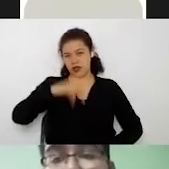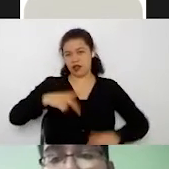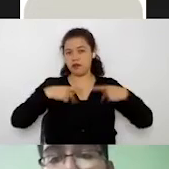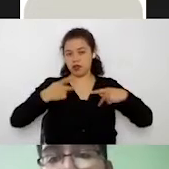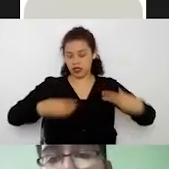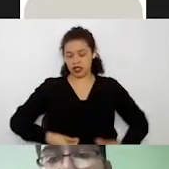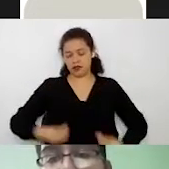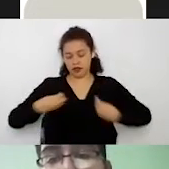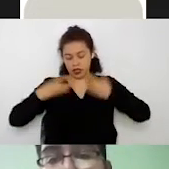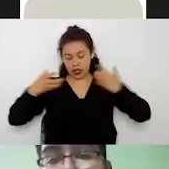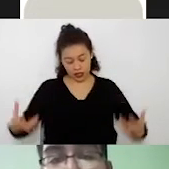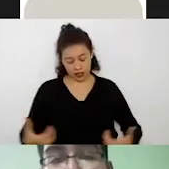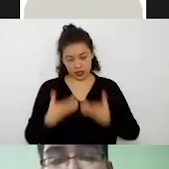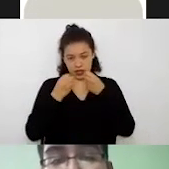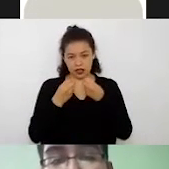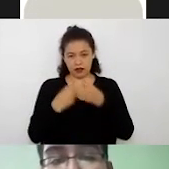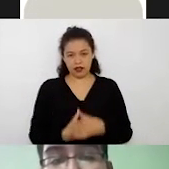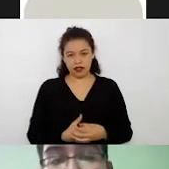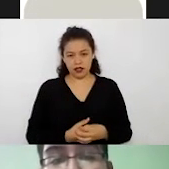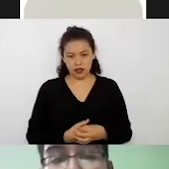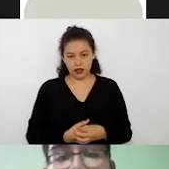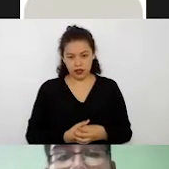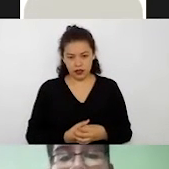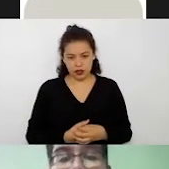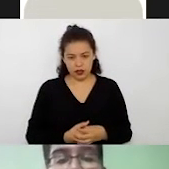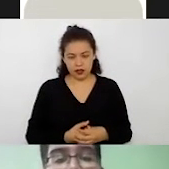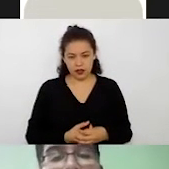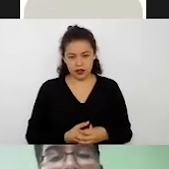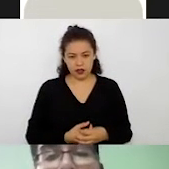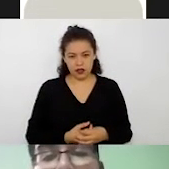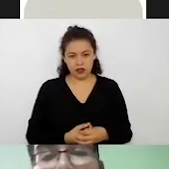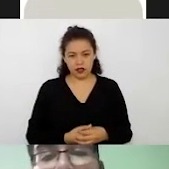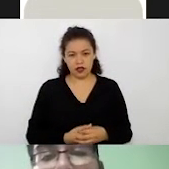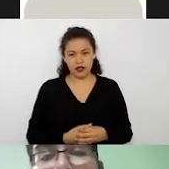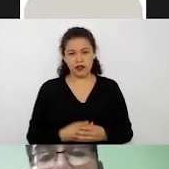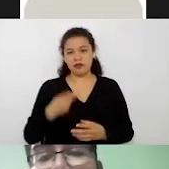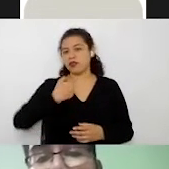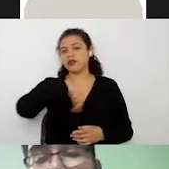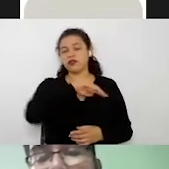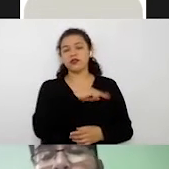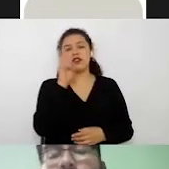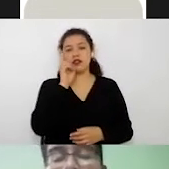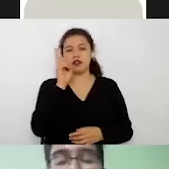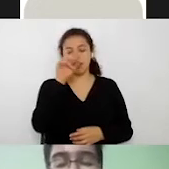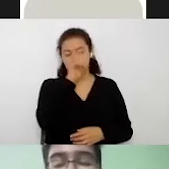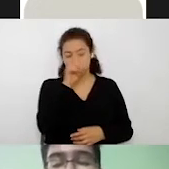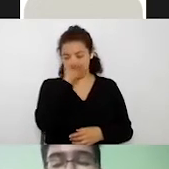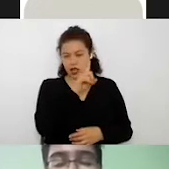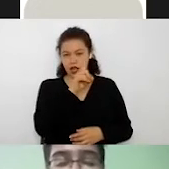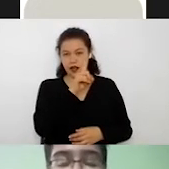vidas. Pero si lo vemos, por ejemplo, con las recomendaciones que